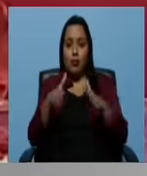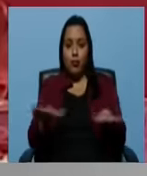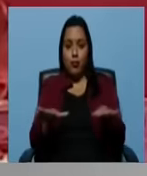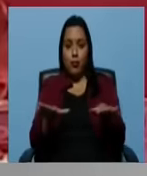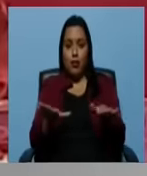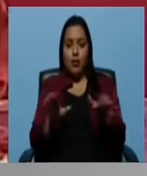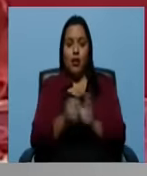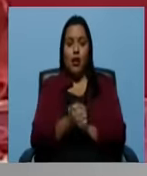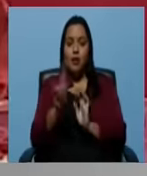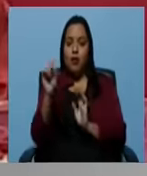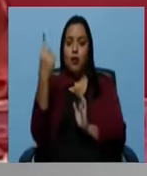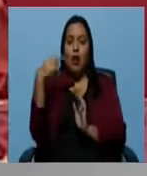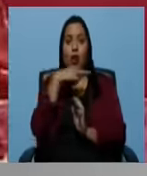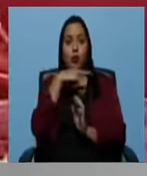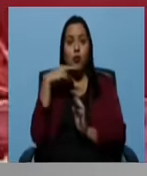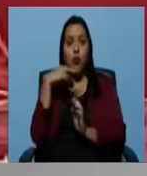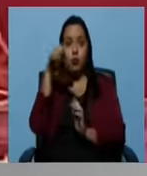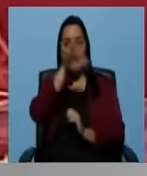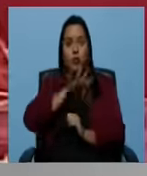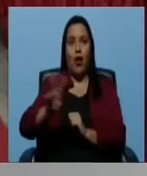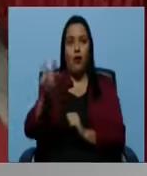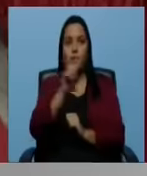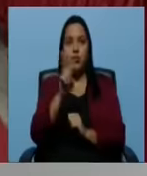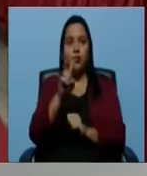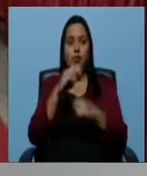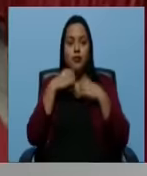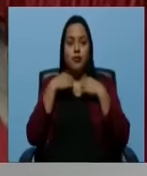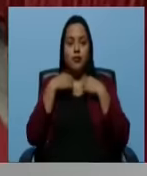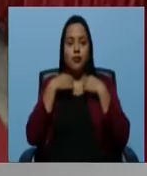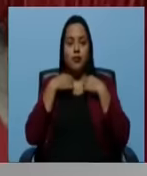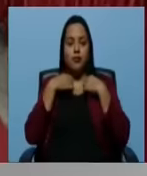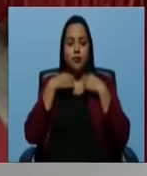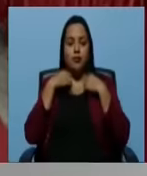de octubre en todo el territorio nacional.